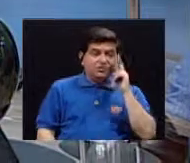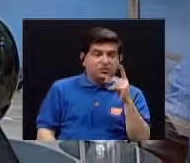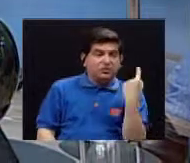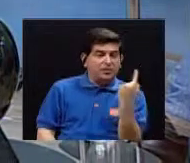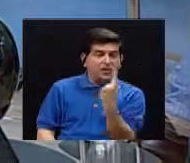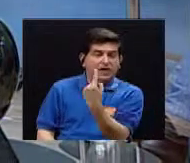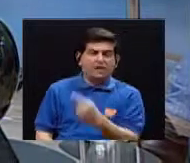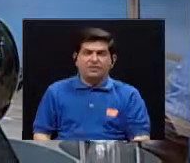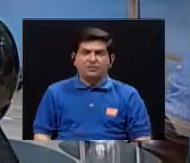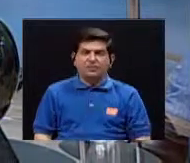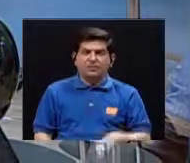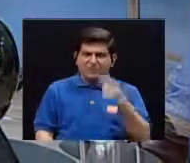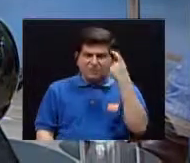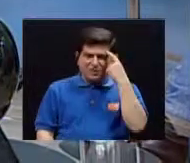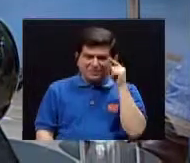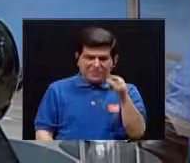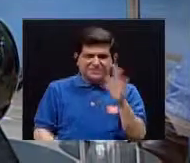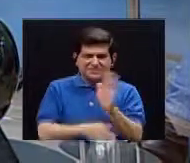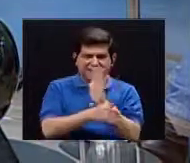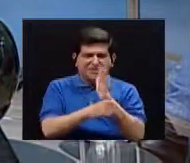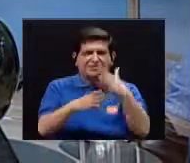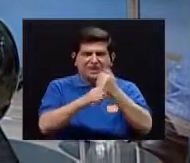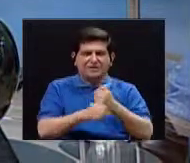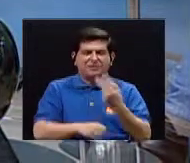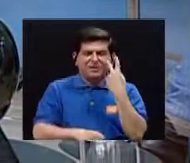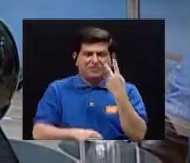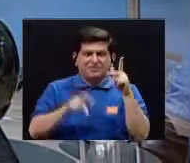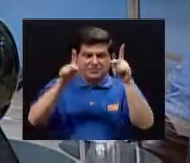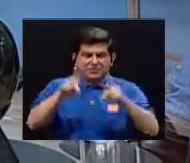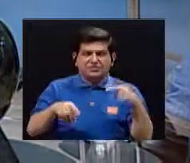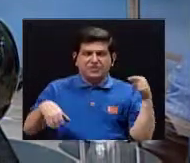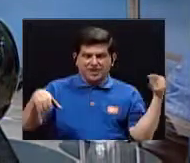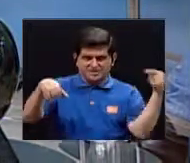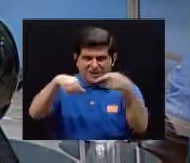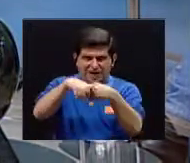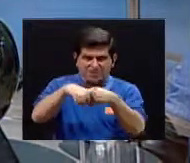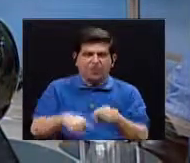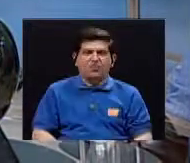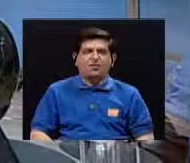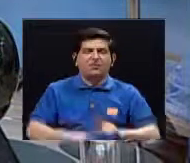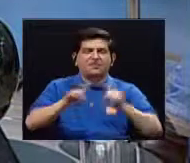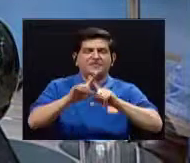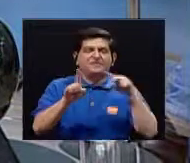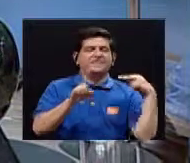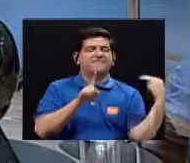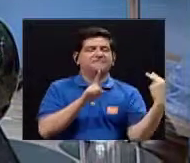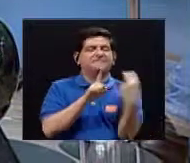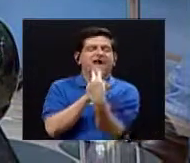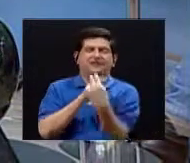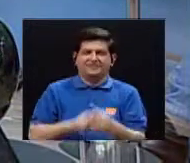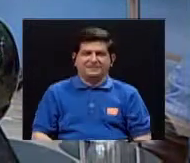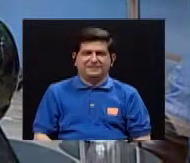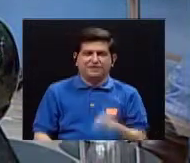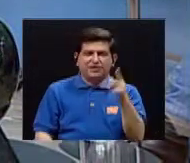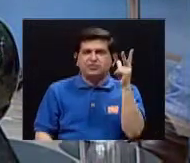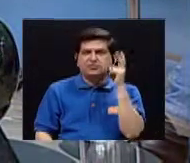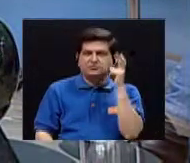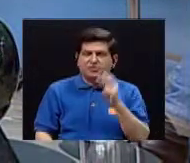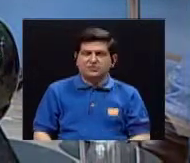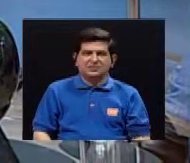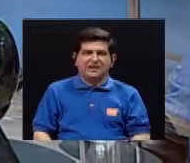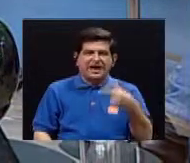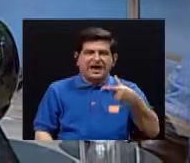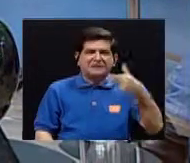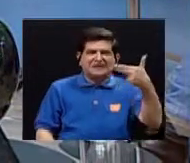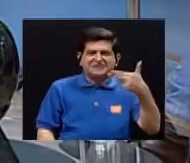ayuda yo veo cada uno de ellos y esto pienso que es lo que hace la película cuando la gente vea algo le va a le va a dar otra perspectiva porque entonces